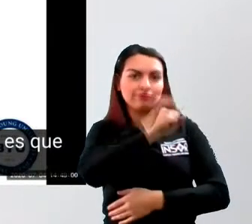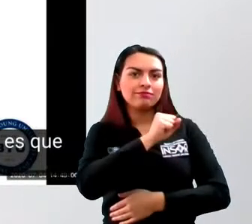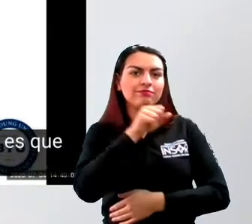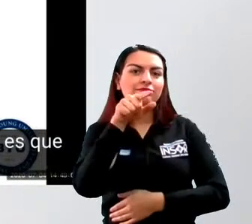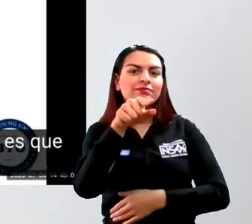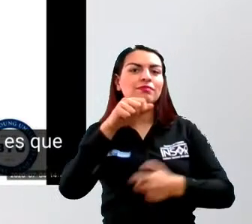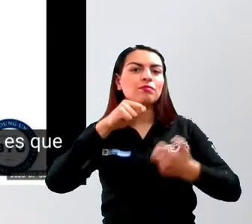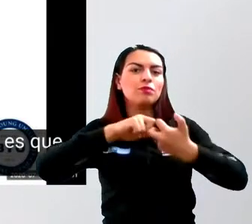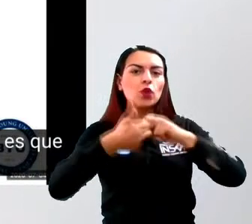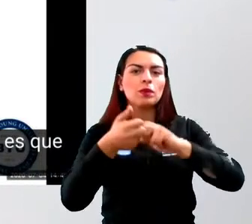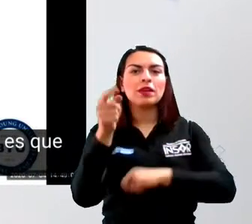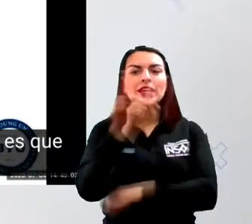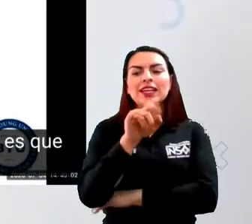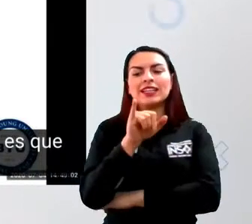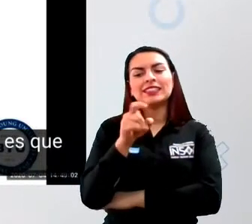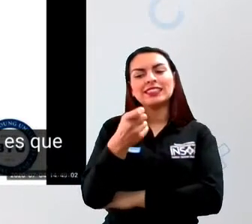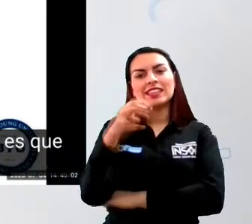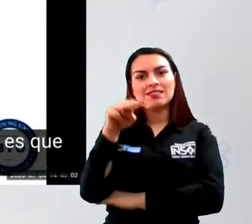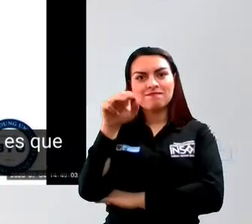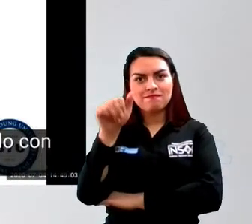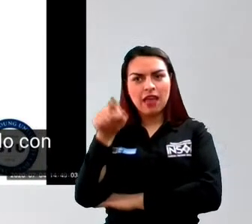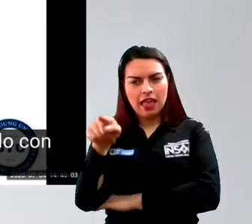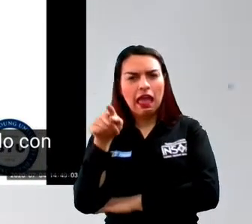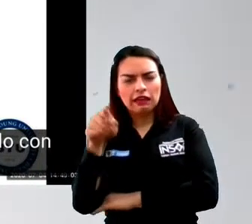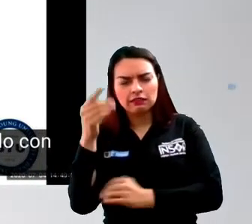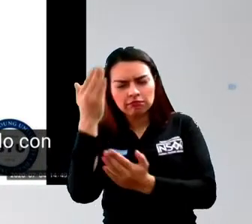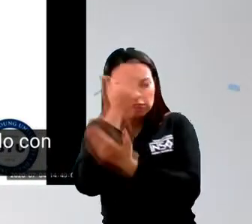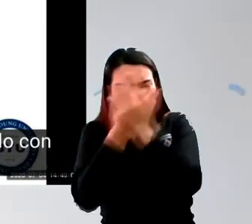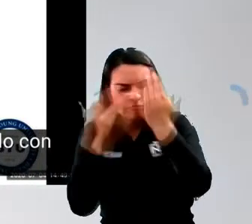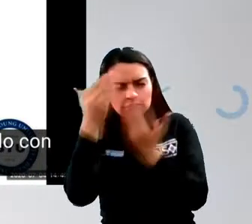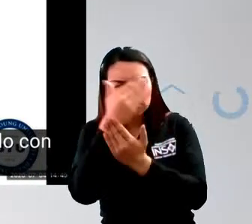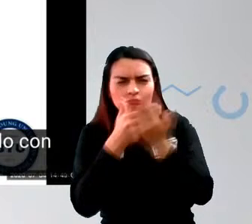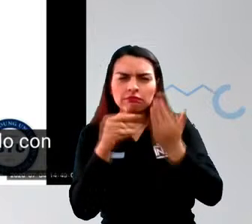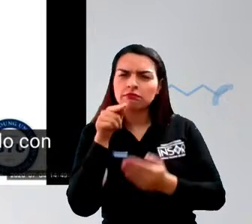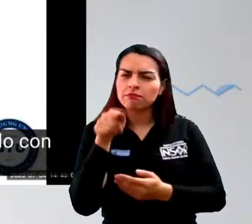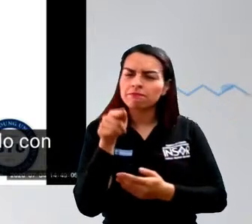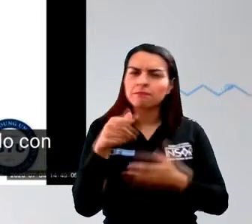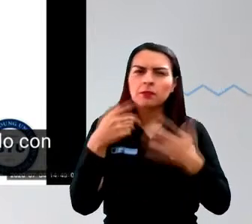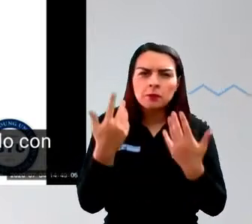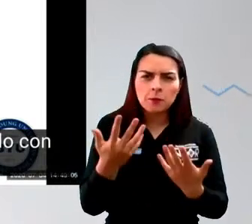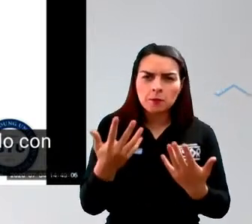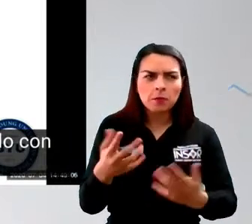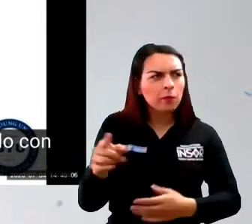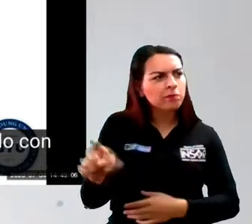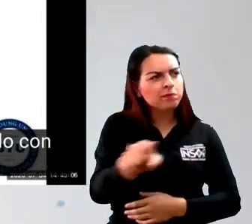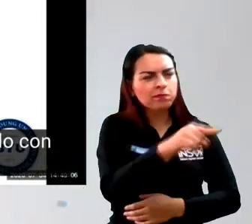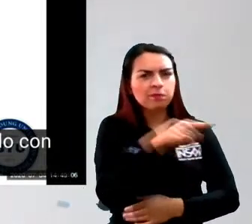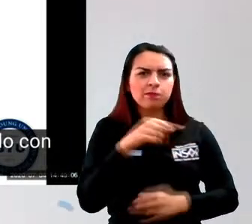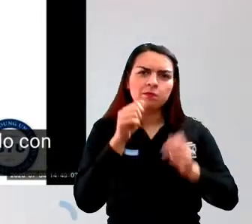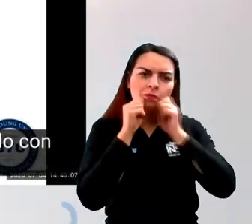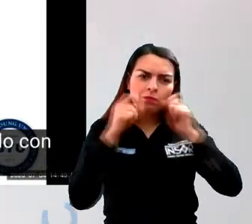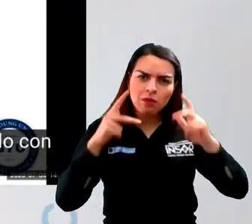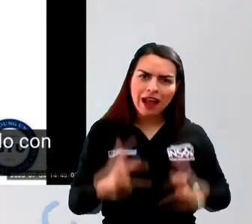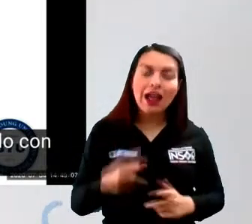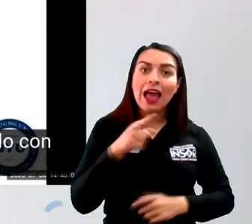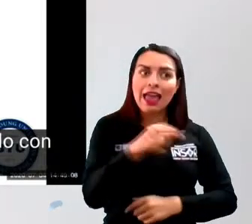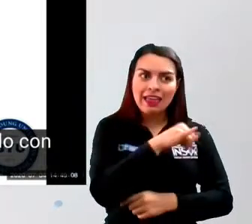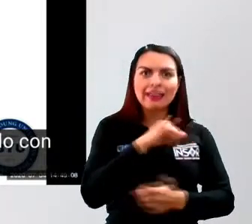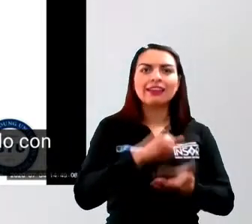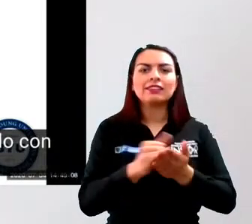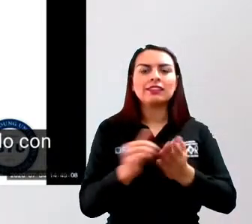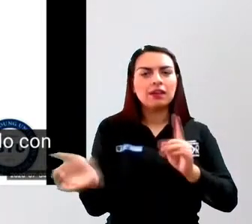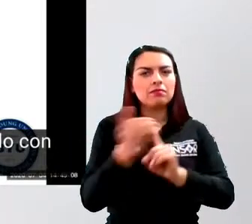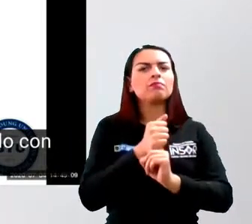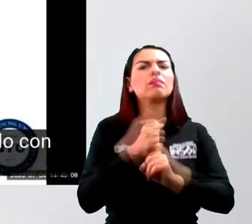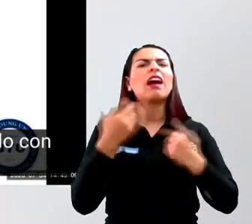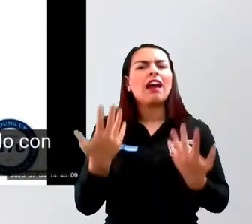Es cuando ellos fueron y estudiaron y investigaron los tutores humanos. Lo que hallaron fue que estos tutores humanos